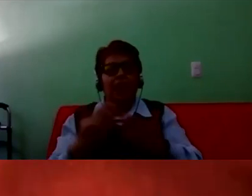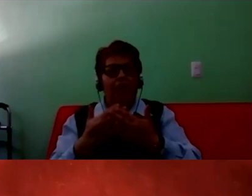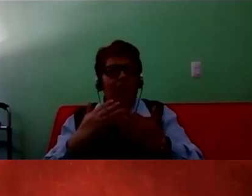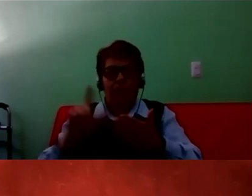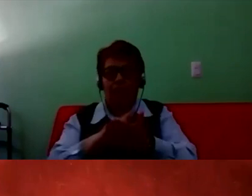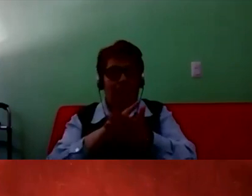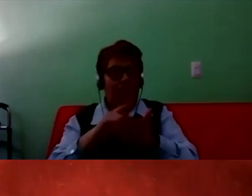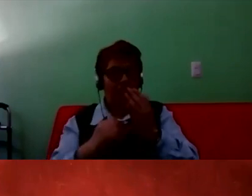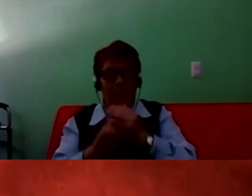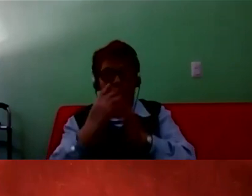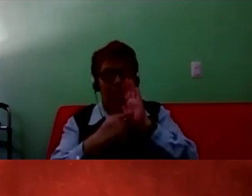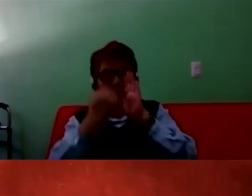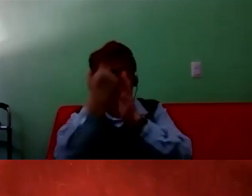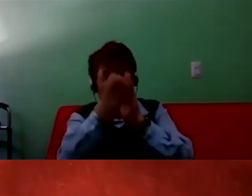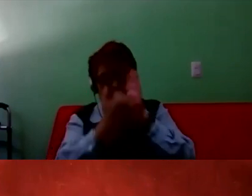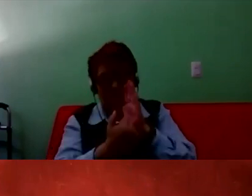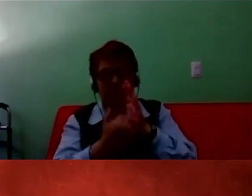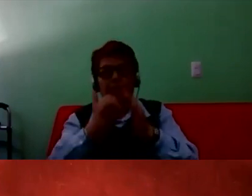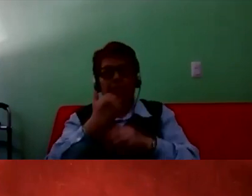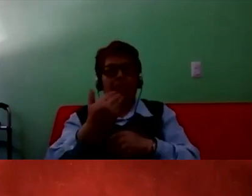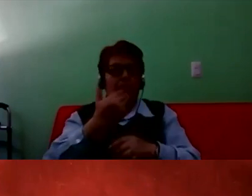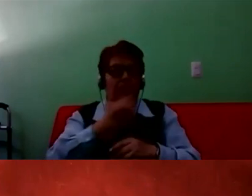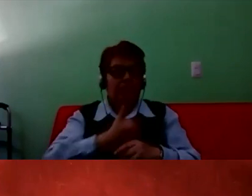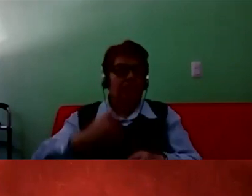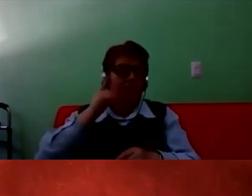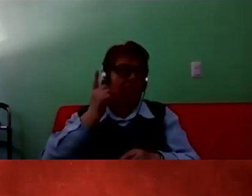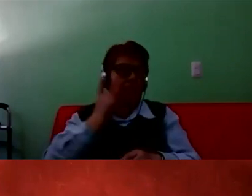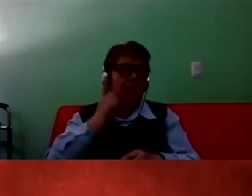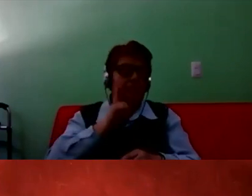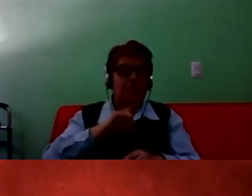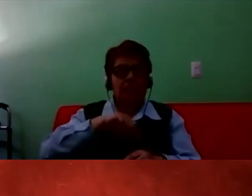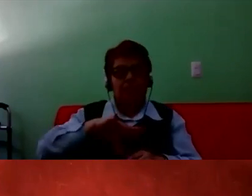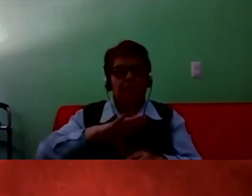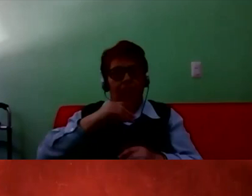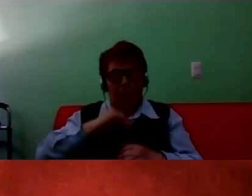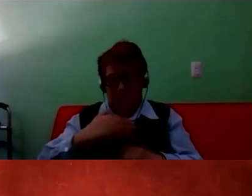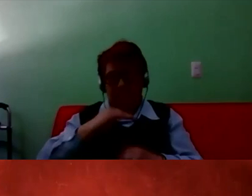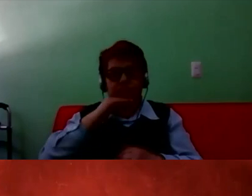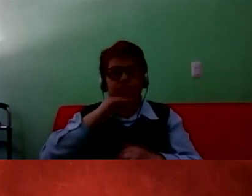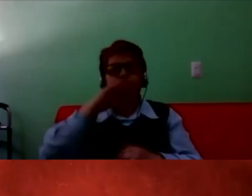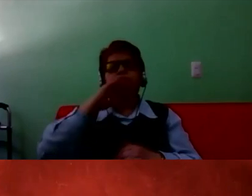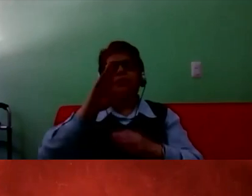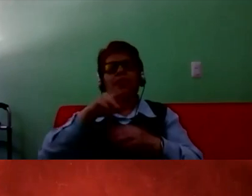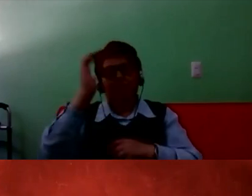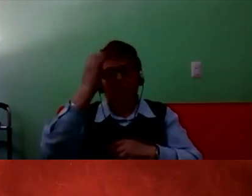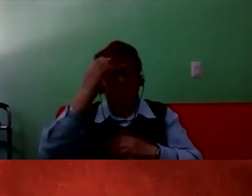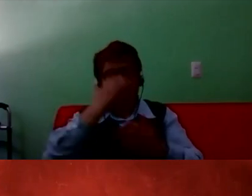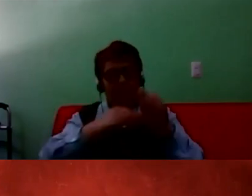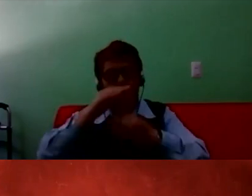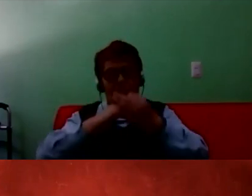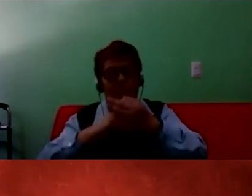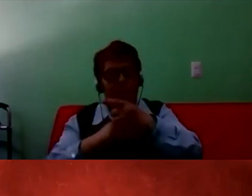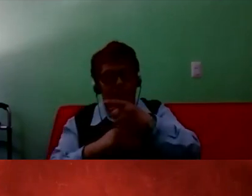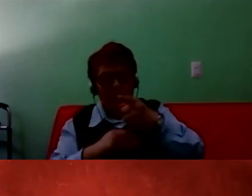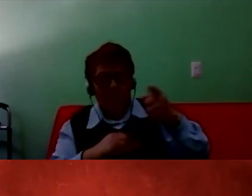ley que bien comenta la diputada presidenta. No solamente se trata de dignificar, sino también de reconocer a todas y a todos